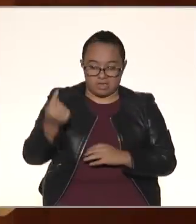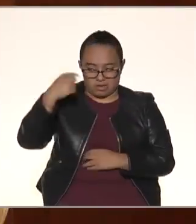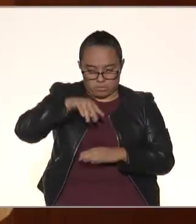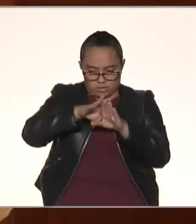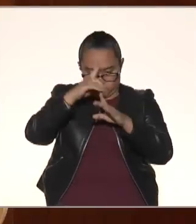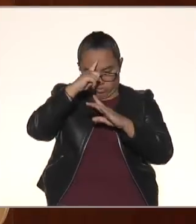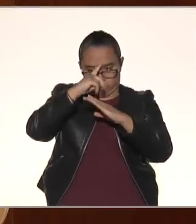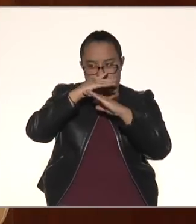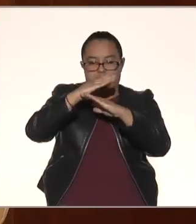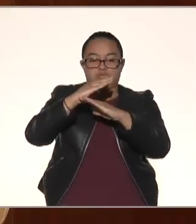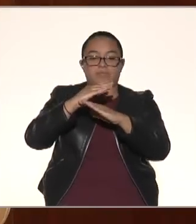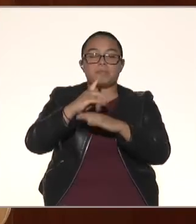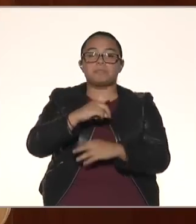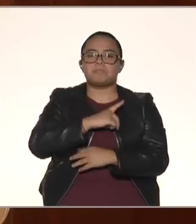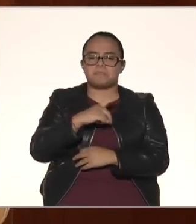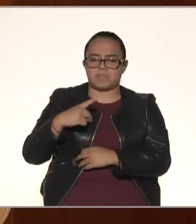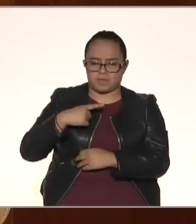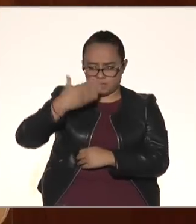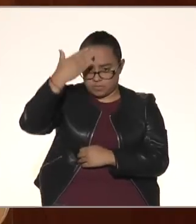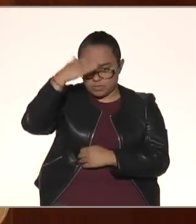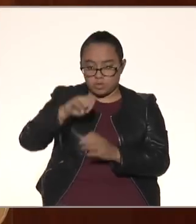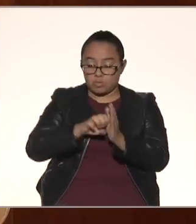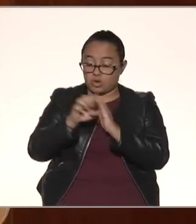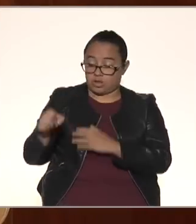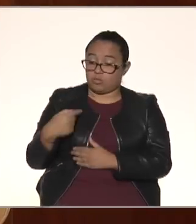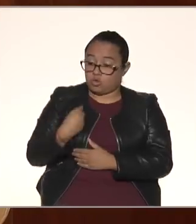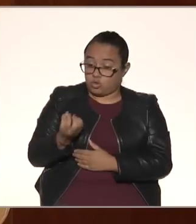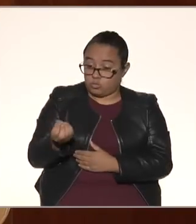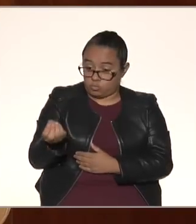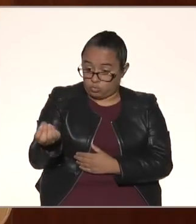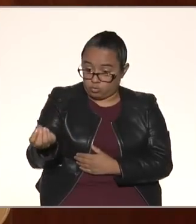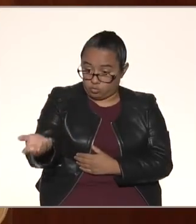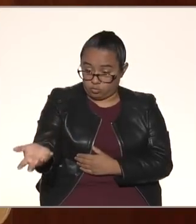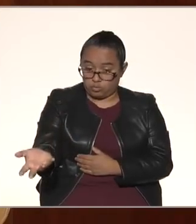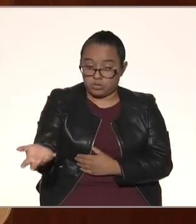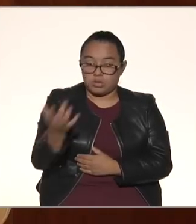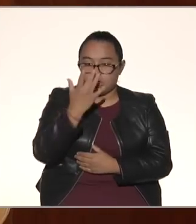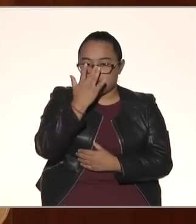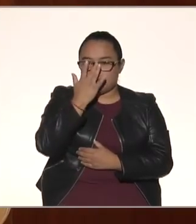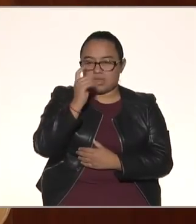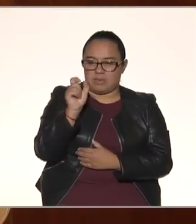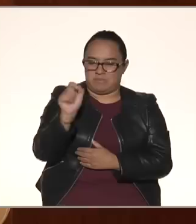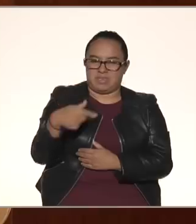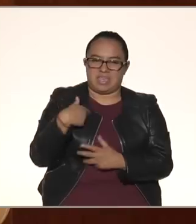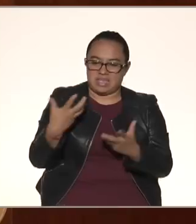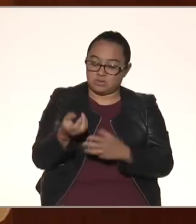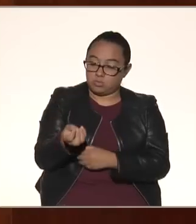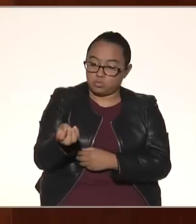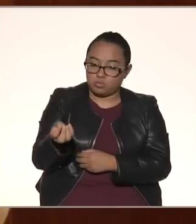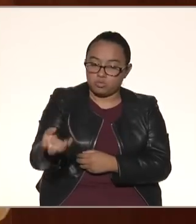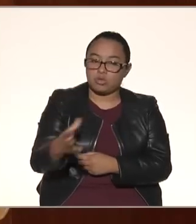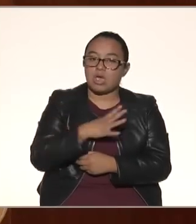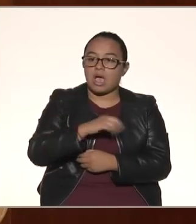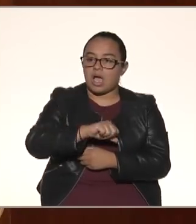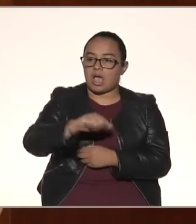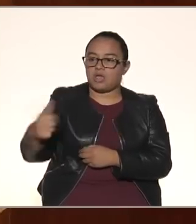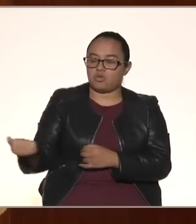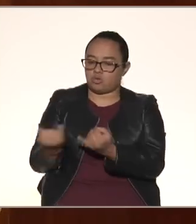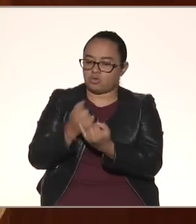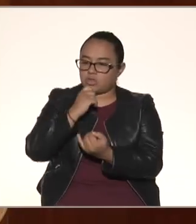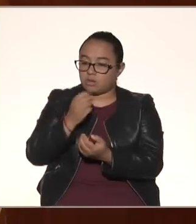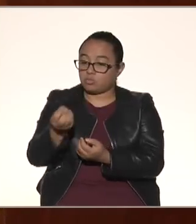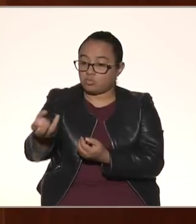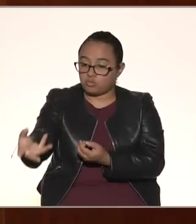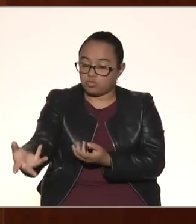Tenemos que estar muy conscientes que justamente la mano que entrega en ese mismo acto hay otra mano recibiendo. No